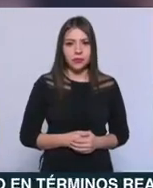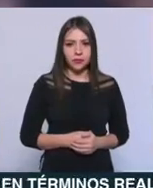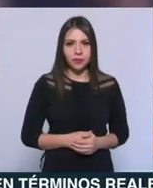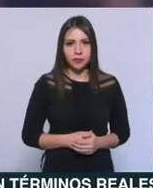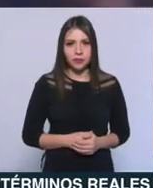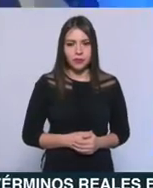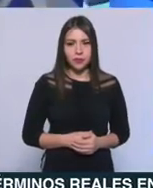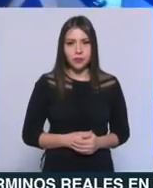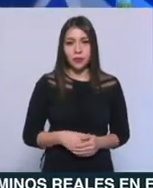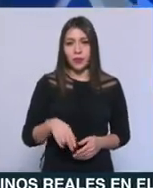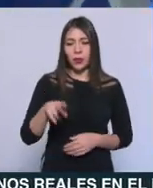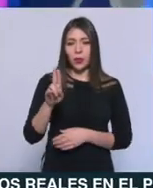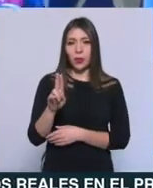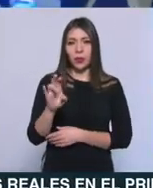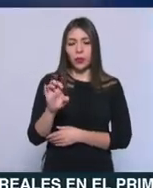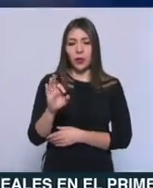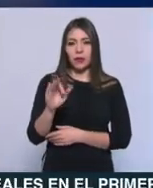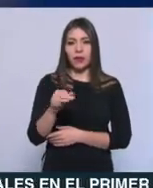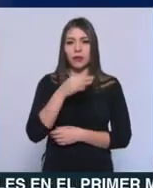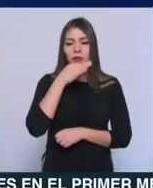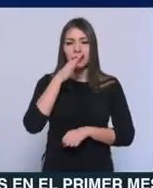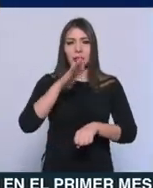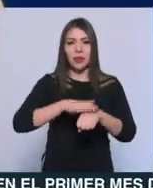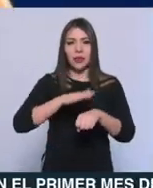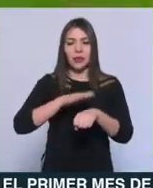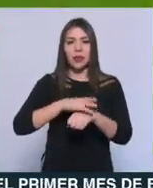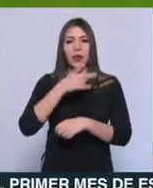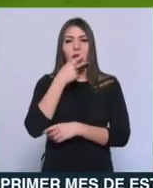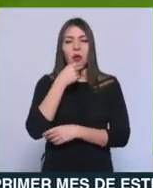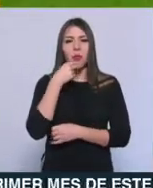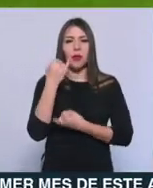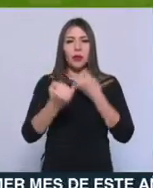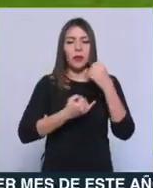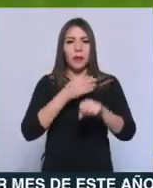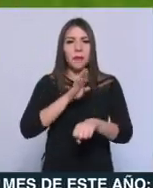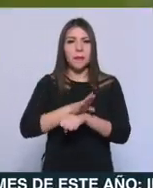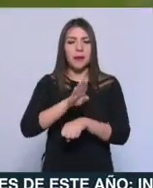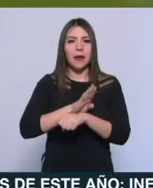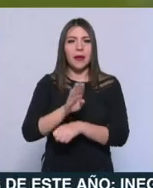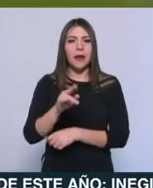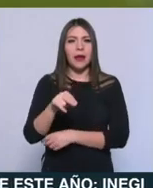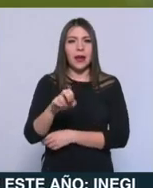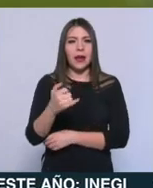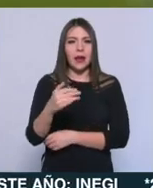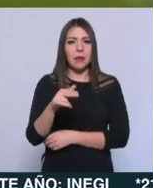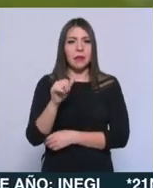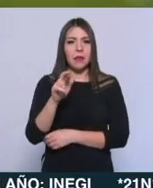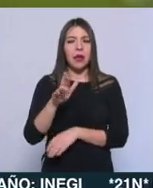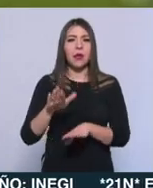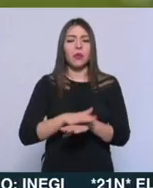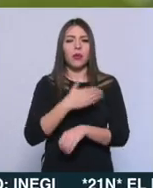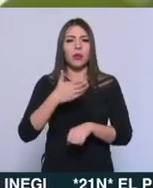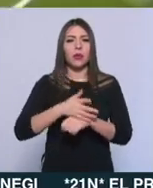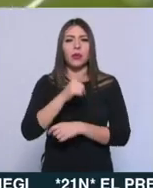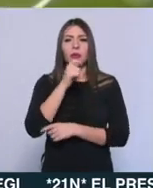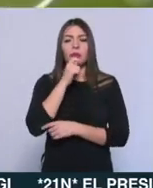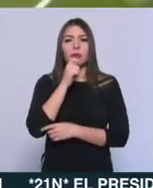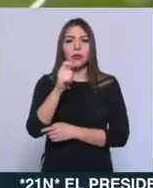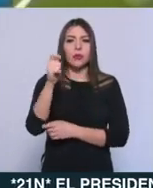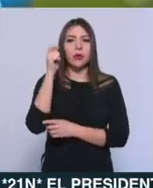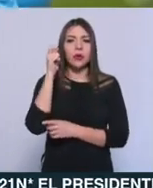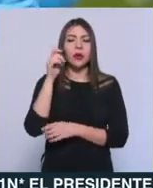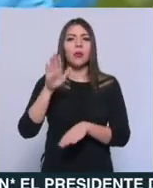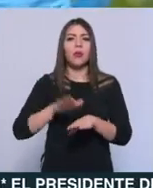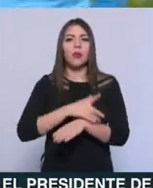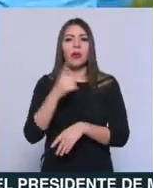La UEFA informó que abrió un expediente disciplinario al astro brasileño Neymar debido a sus declaraciones en contra de los árbitros, sobre todo a los encargados del VAR, tras